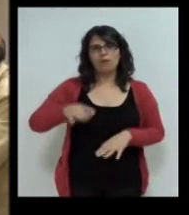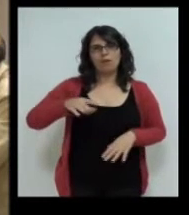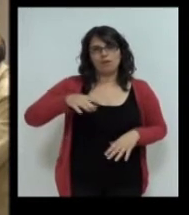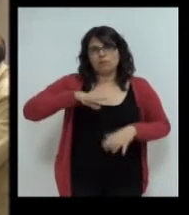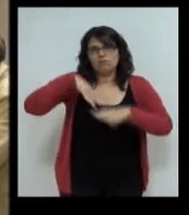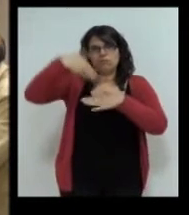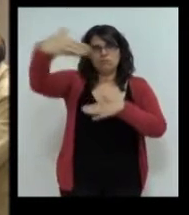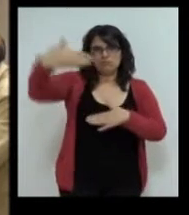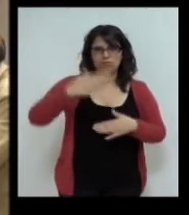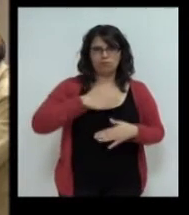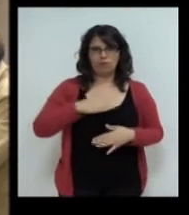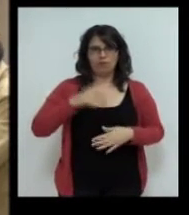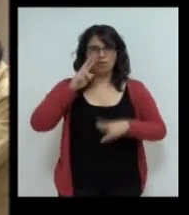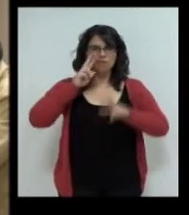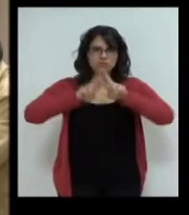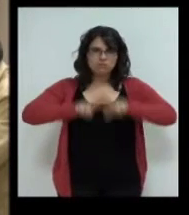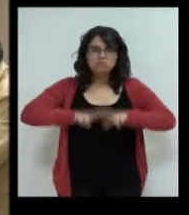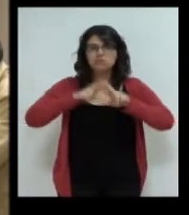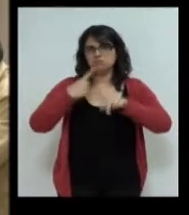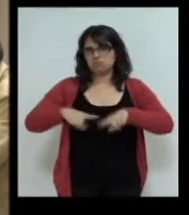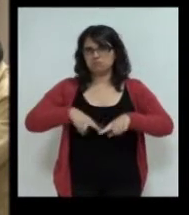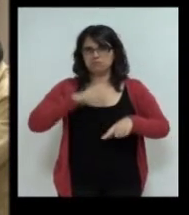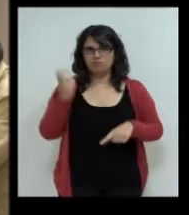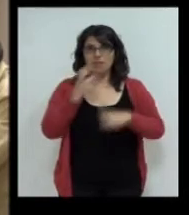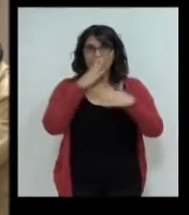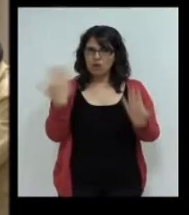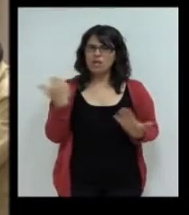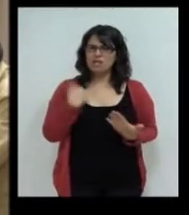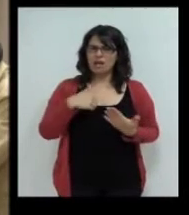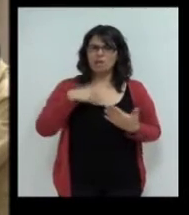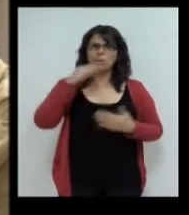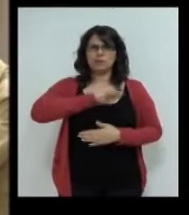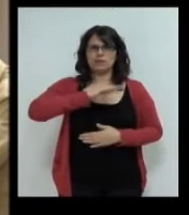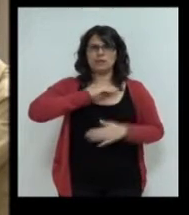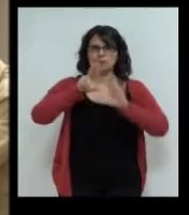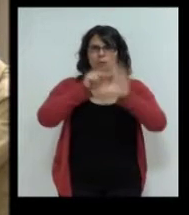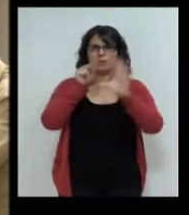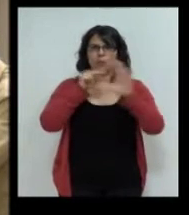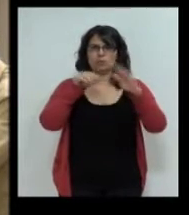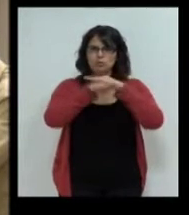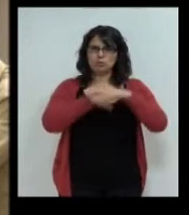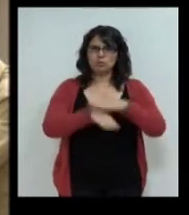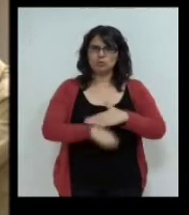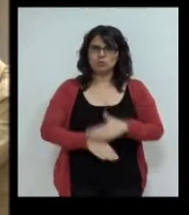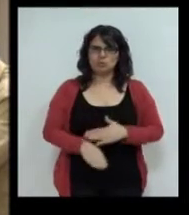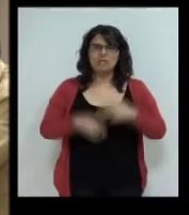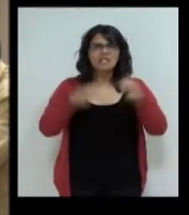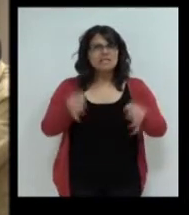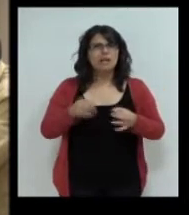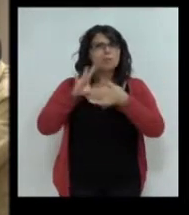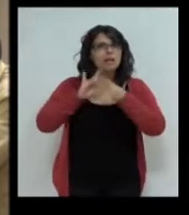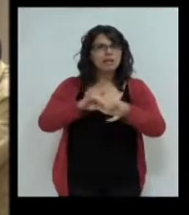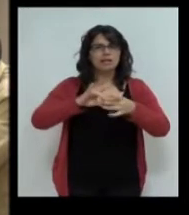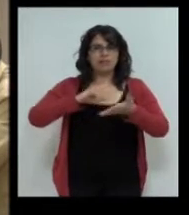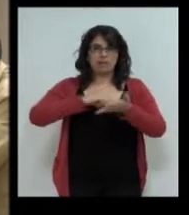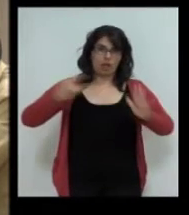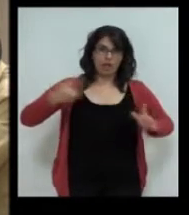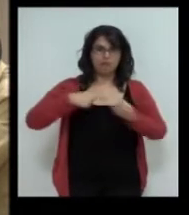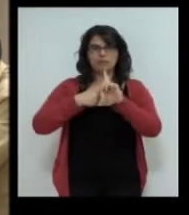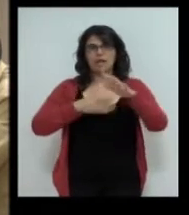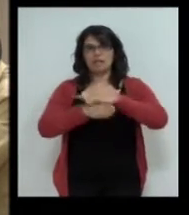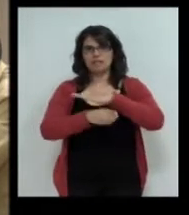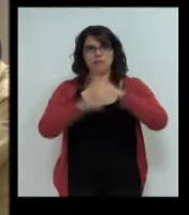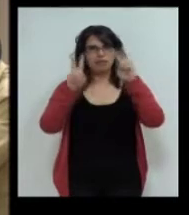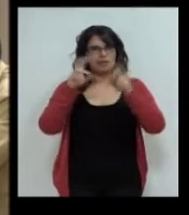trabajos posteriores. En estos momentos pues hay una amplia librería ya de productos siempre relacionados con tecnología y con accesibilidad, que probablemente